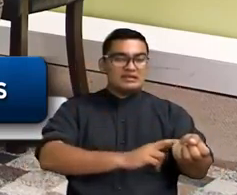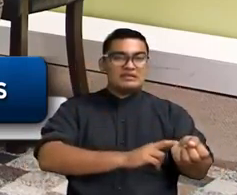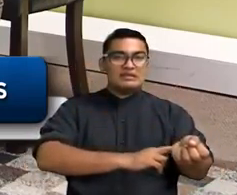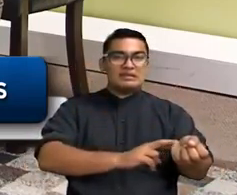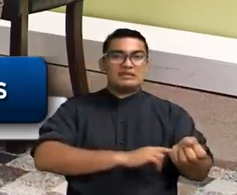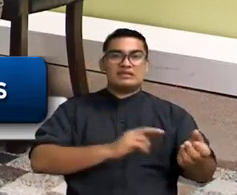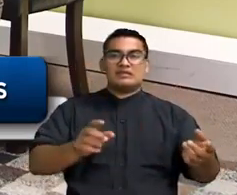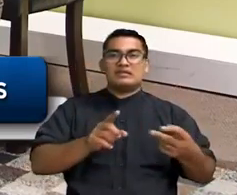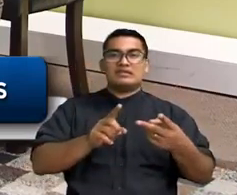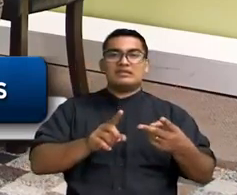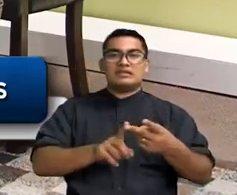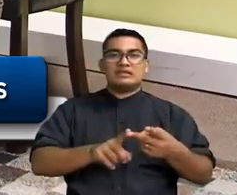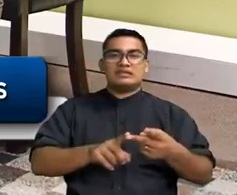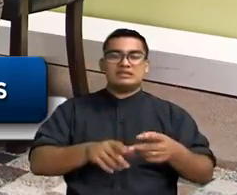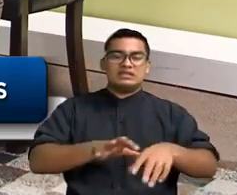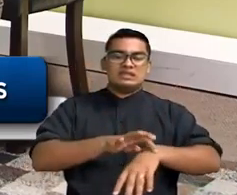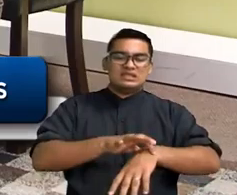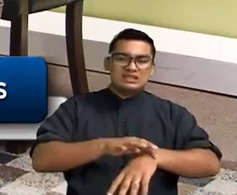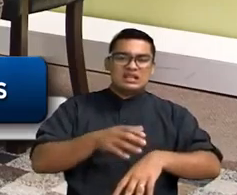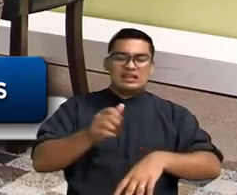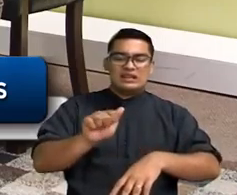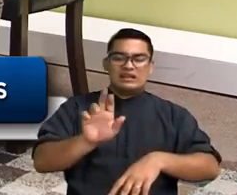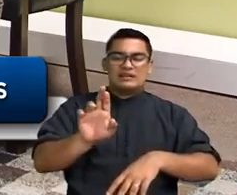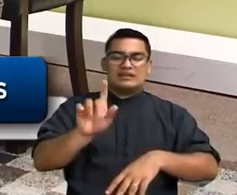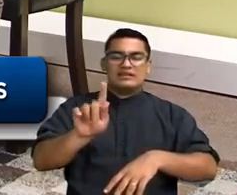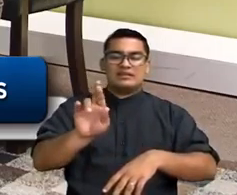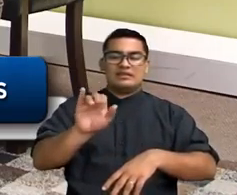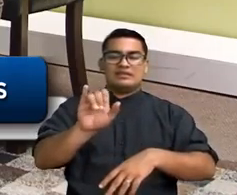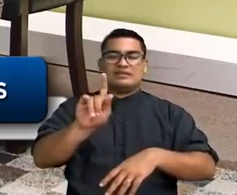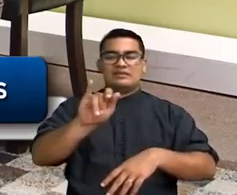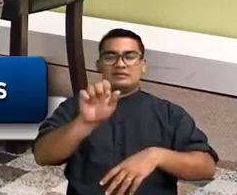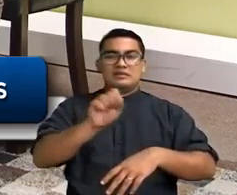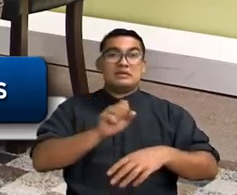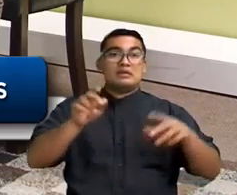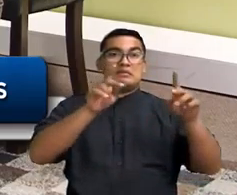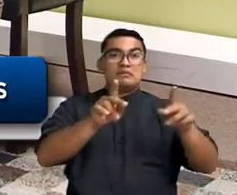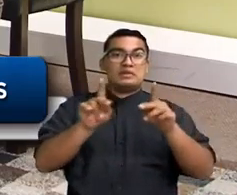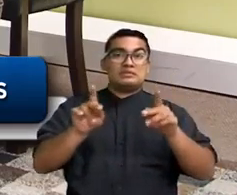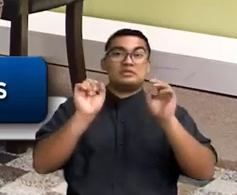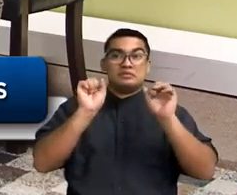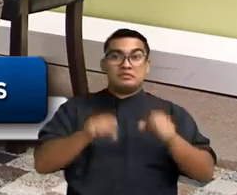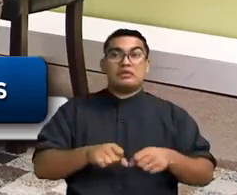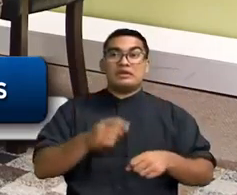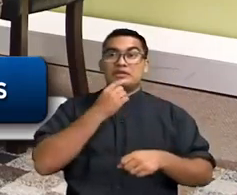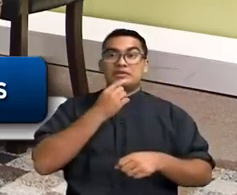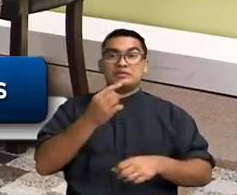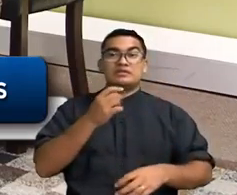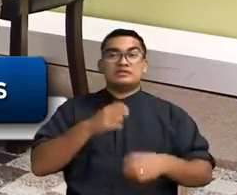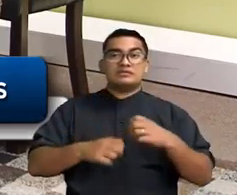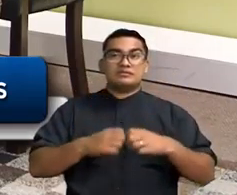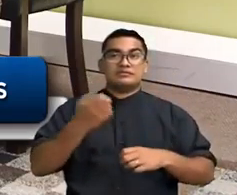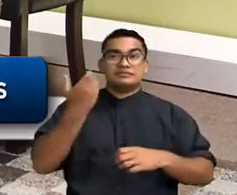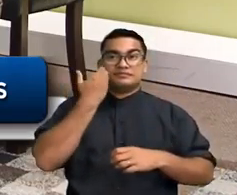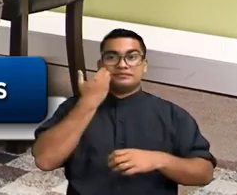artritis reumatoide, reumatoide también, son pacientes que pueden presentar esta patología. Sí,